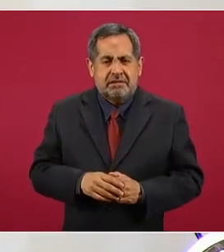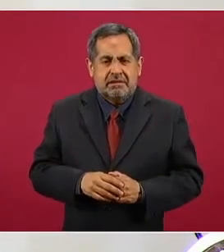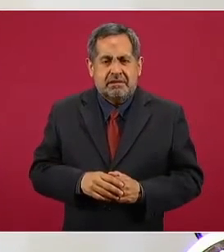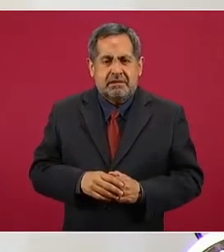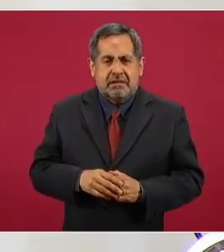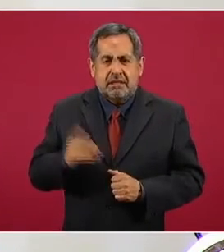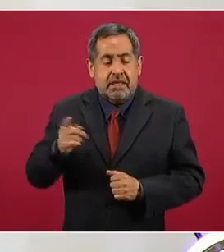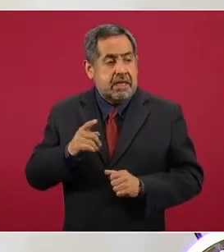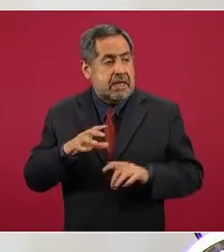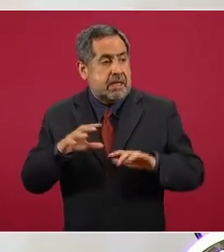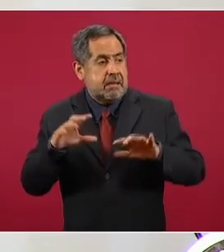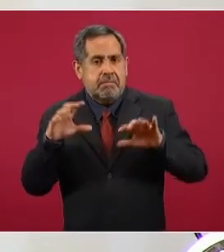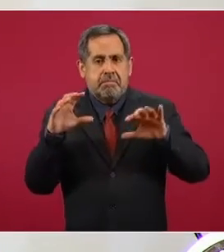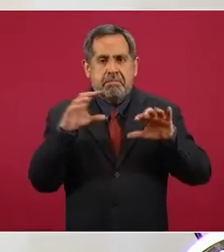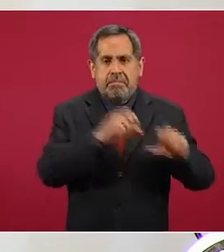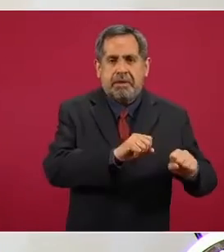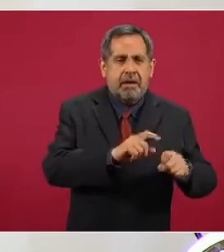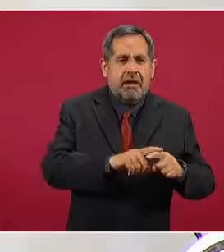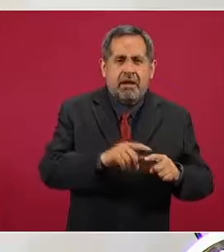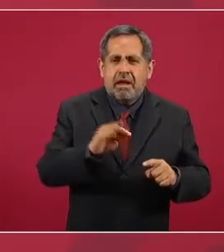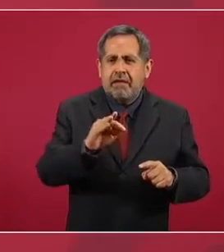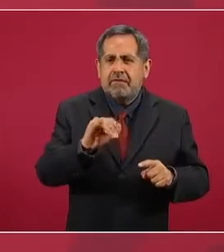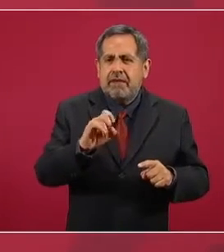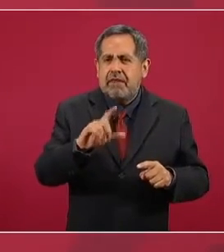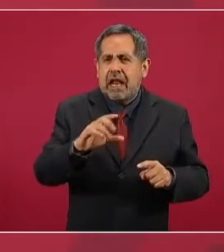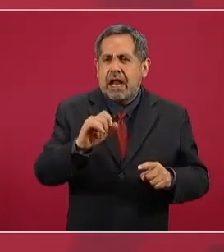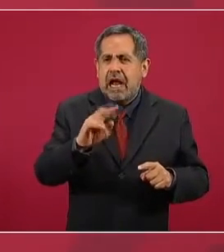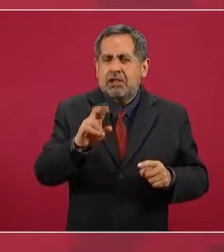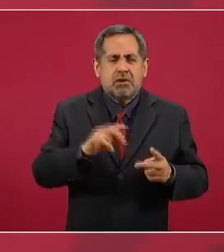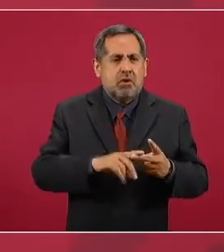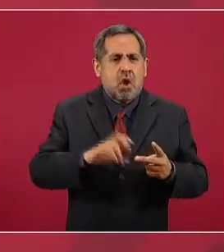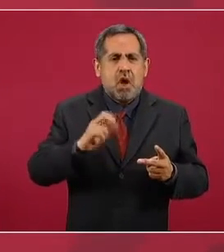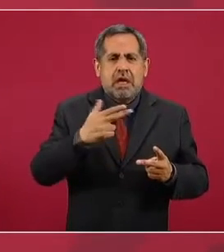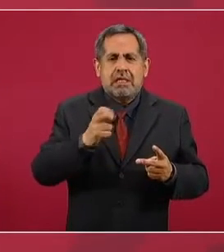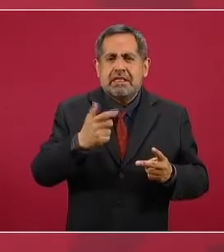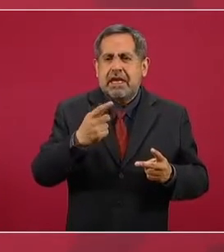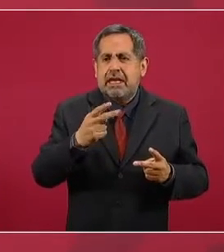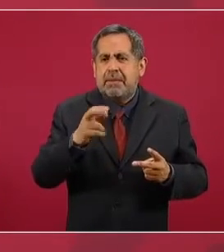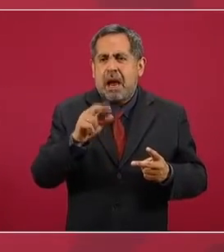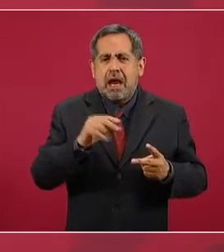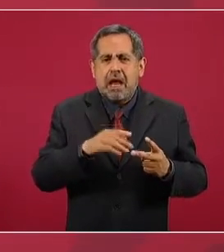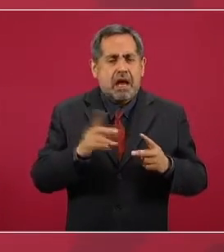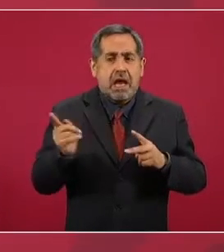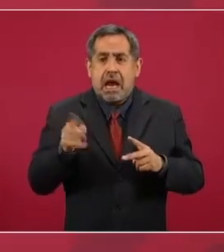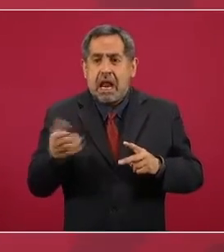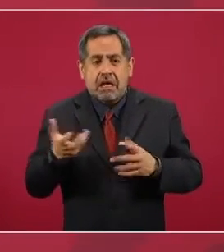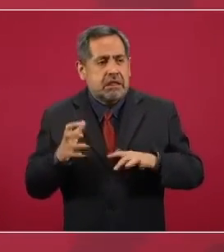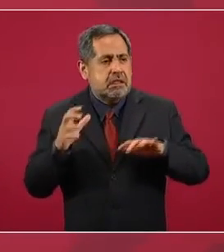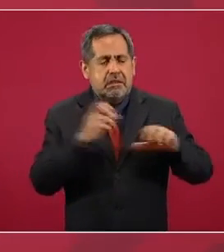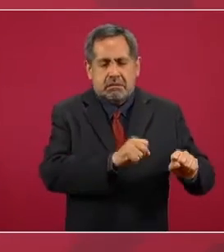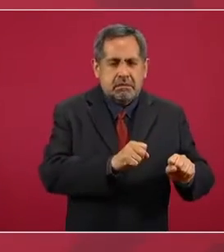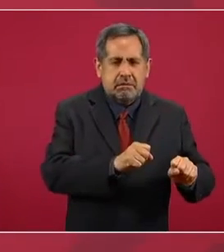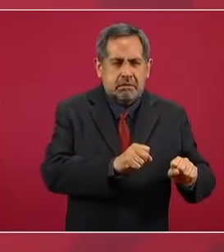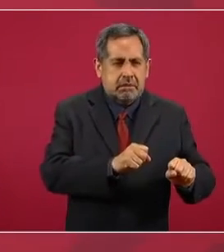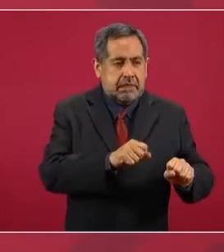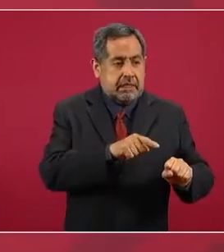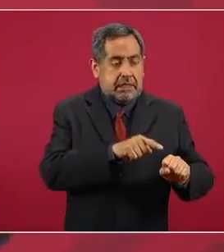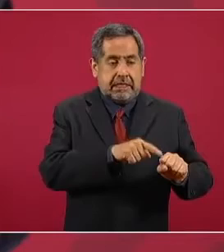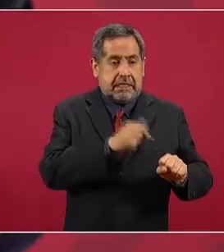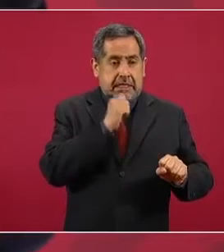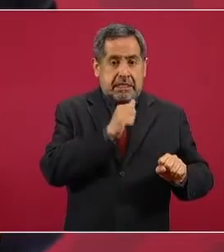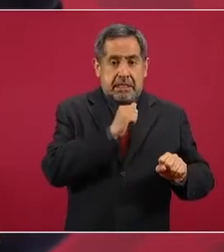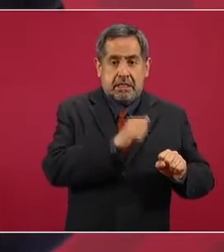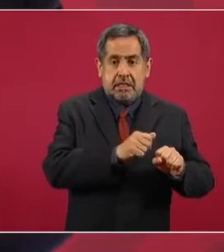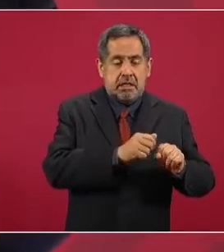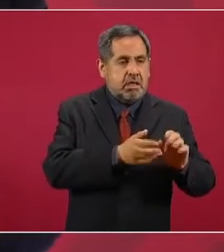a Fidel Castro, a Ernesto Che Guevara, antes de que partieran en